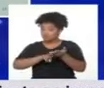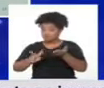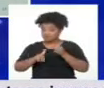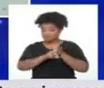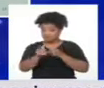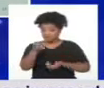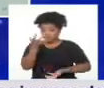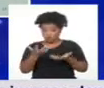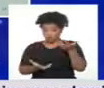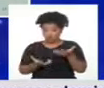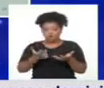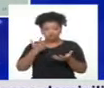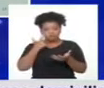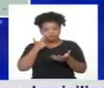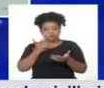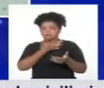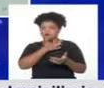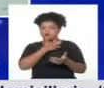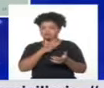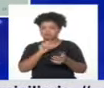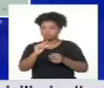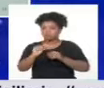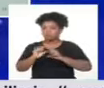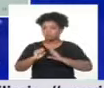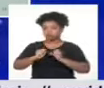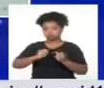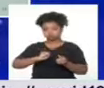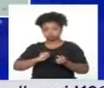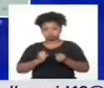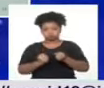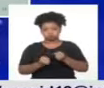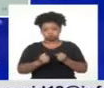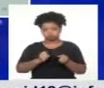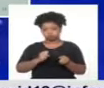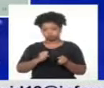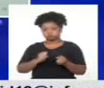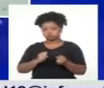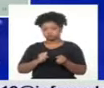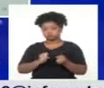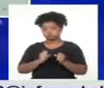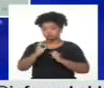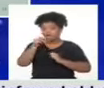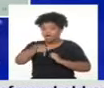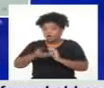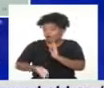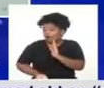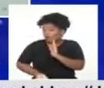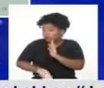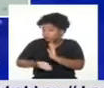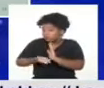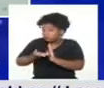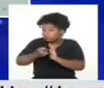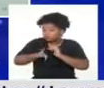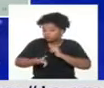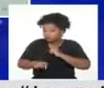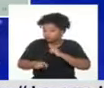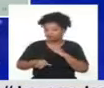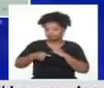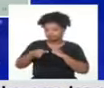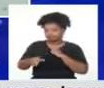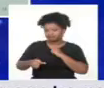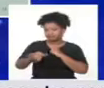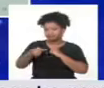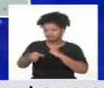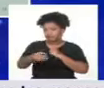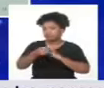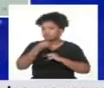ha mantenido cifras estables y estoy seguro que este incremento que se ha visto en los últimos días lo deben de